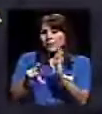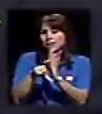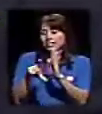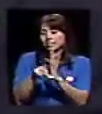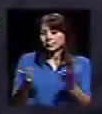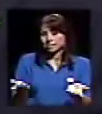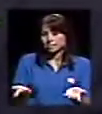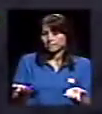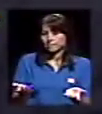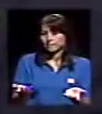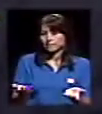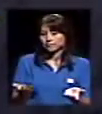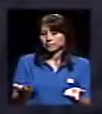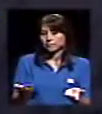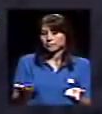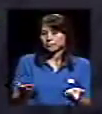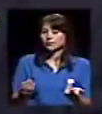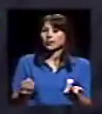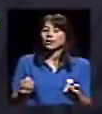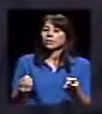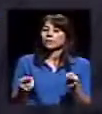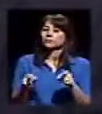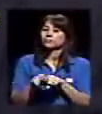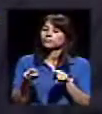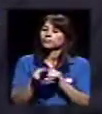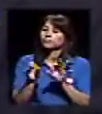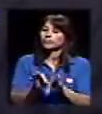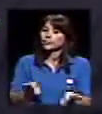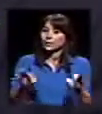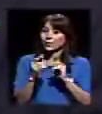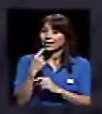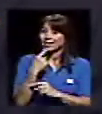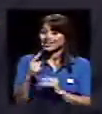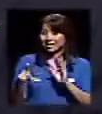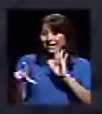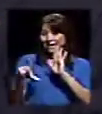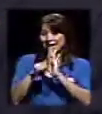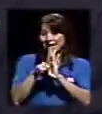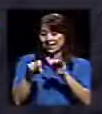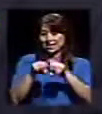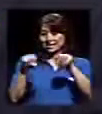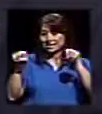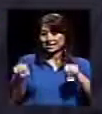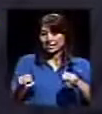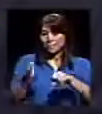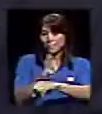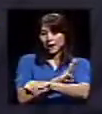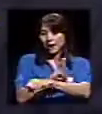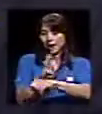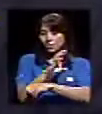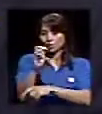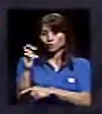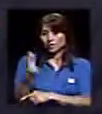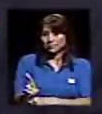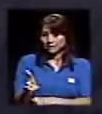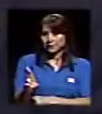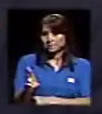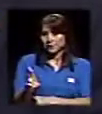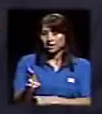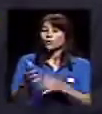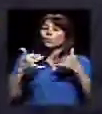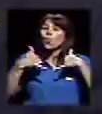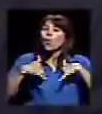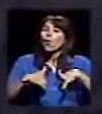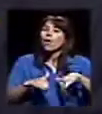Valga el comentario para decir de que la ley del sistema bancario costarricense es todavía una ley del